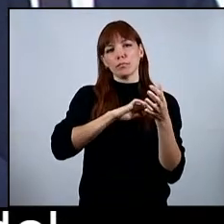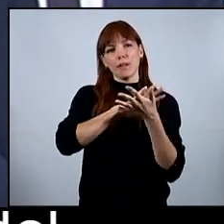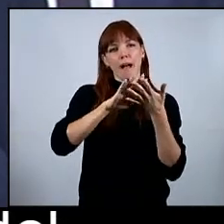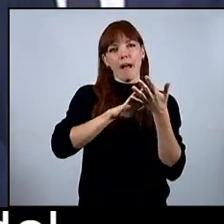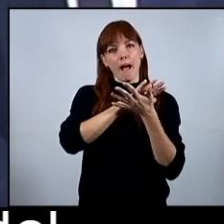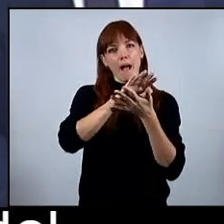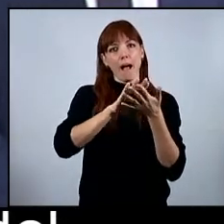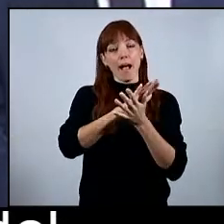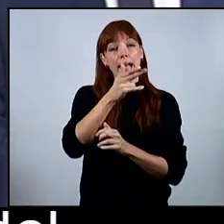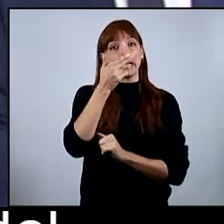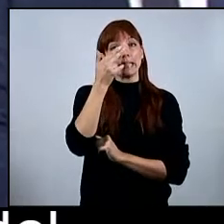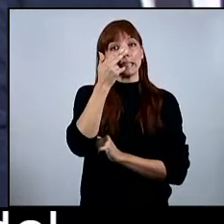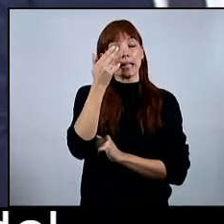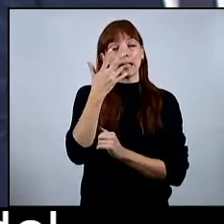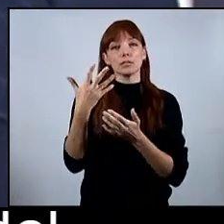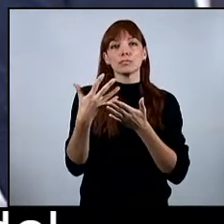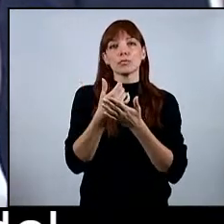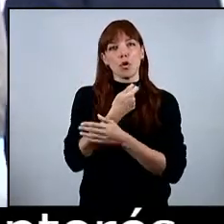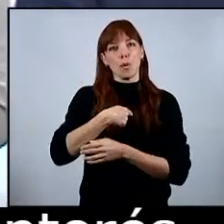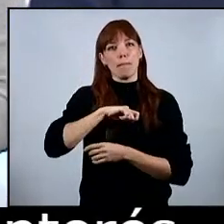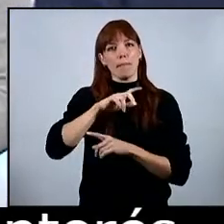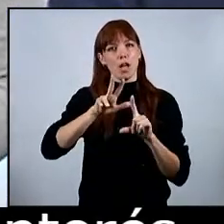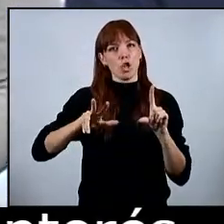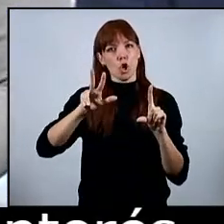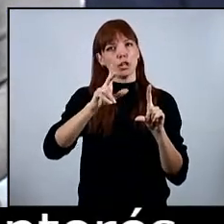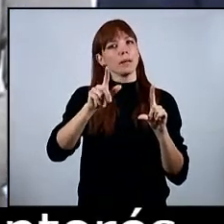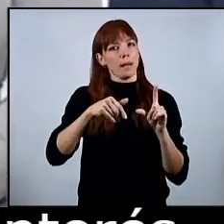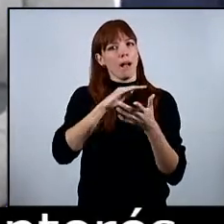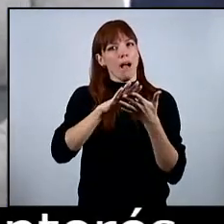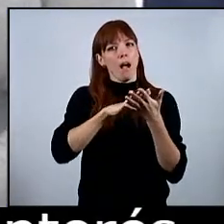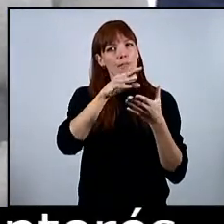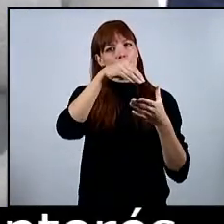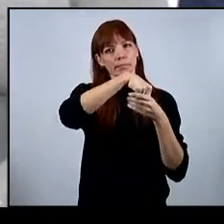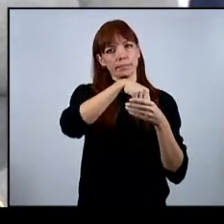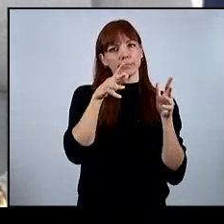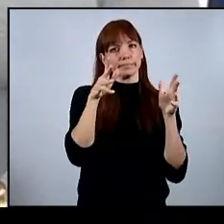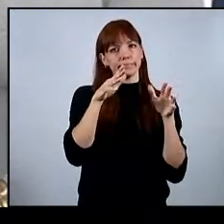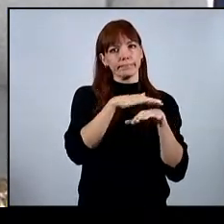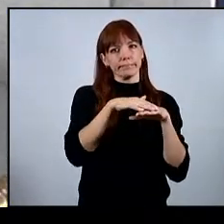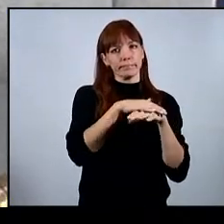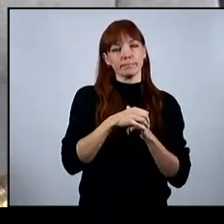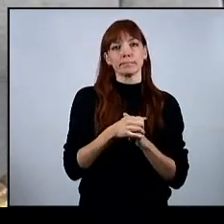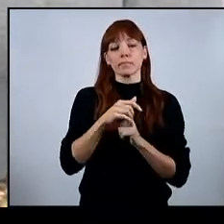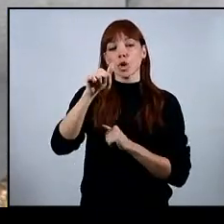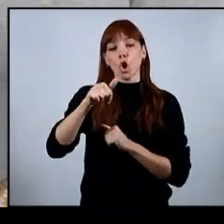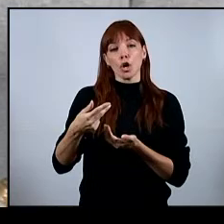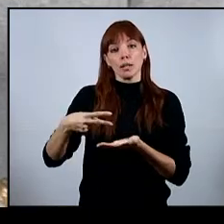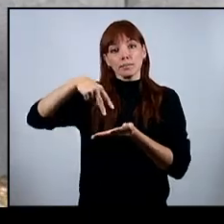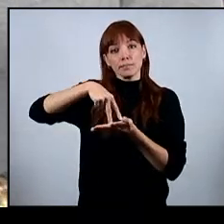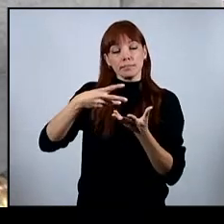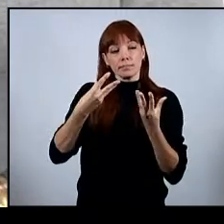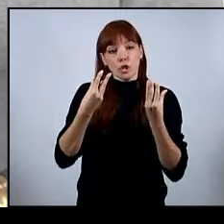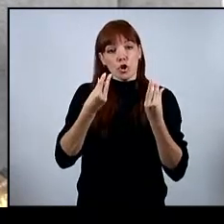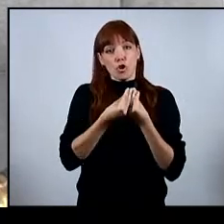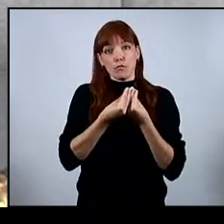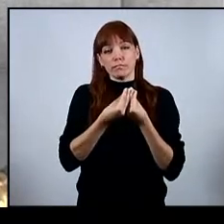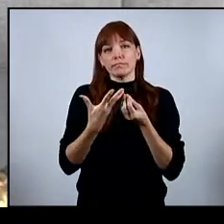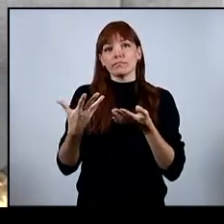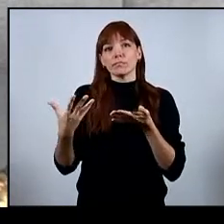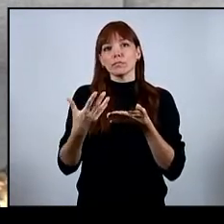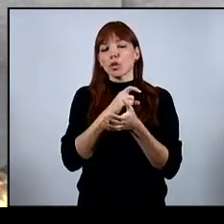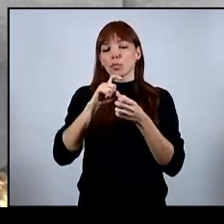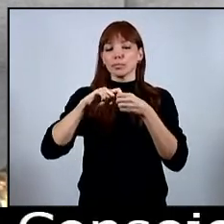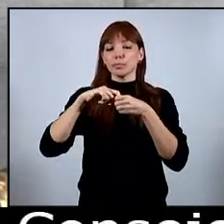del interés de todos los españoles. Hoy he querido comparecer con todos los miembros del Consejo de